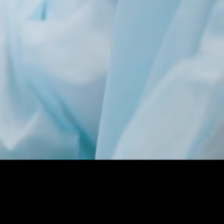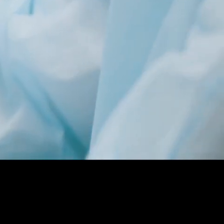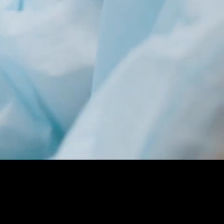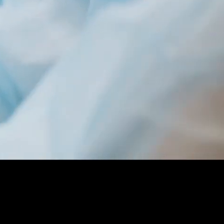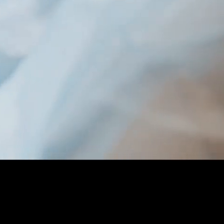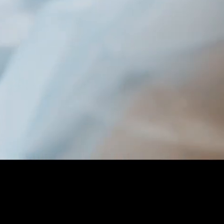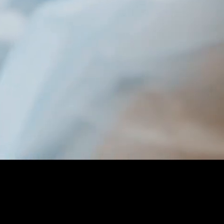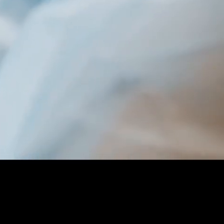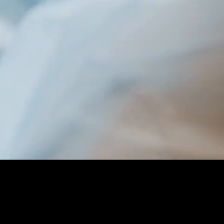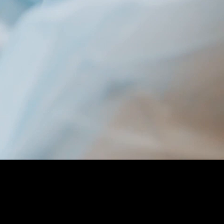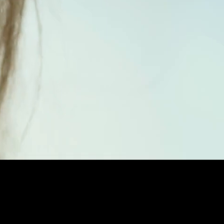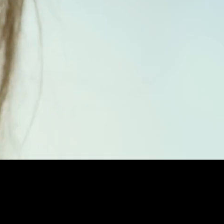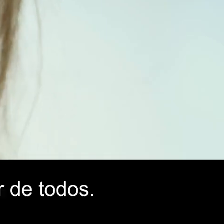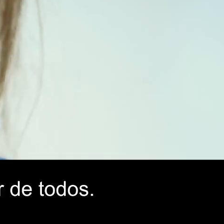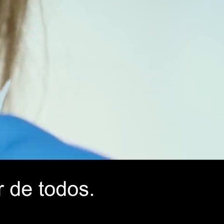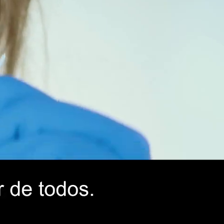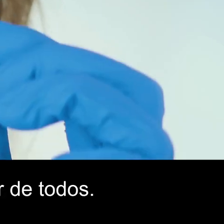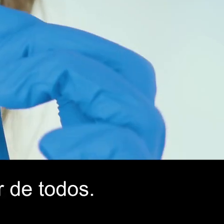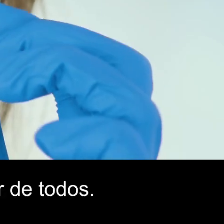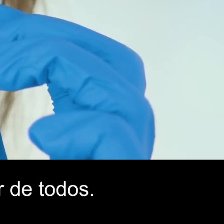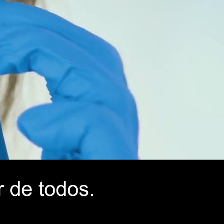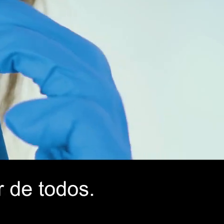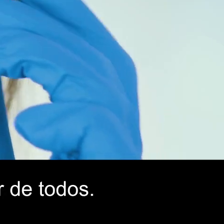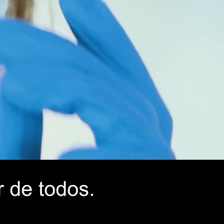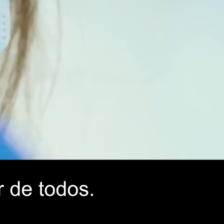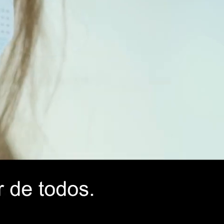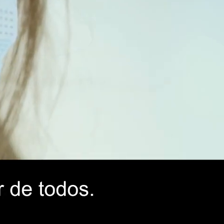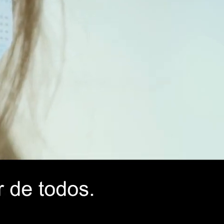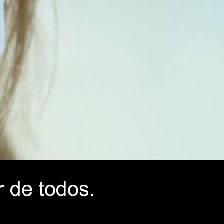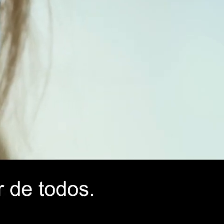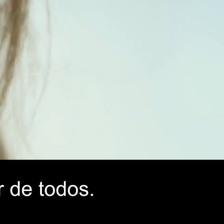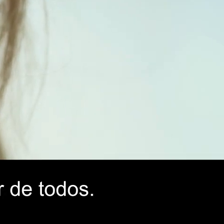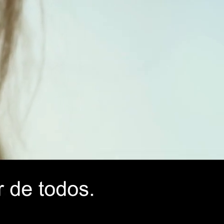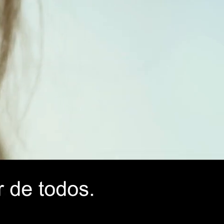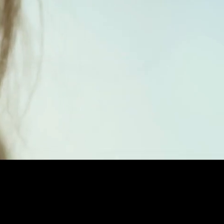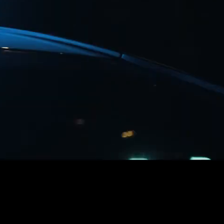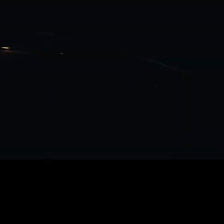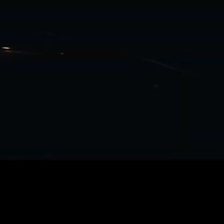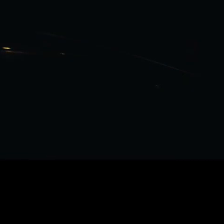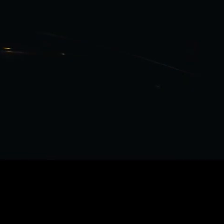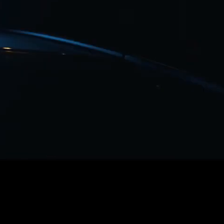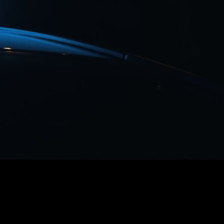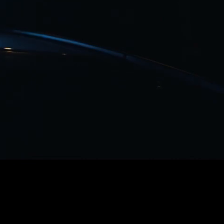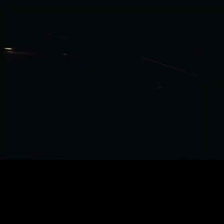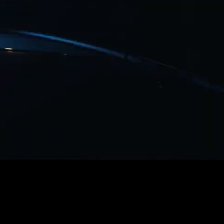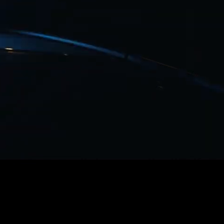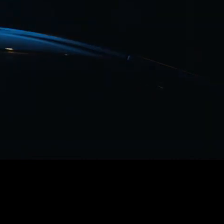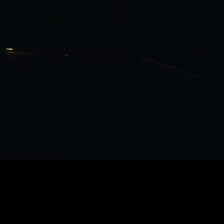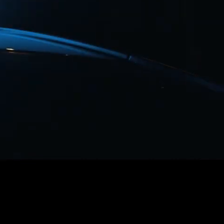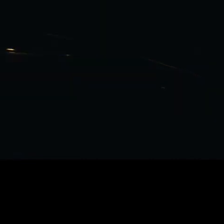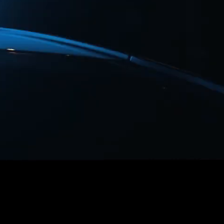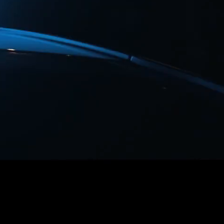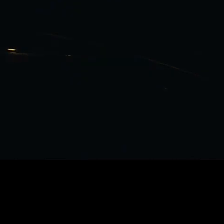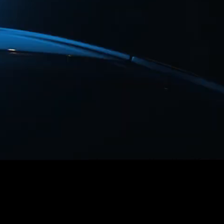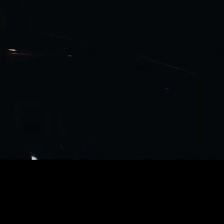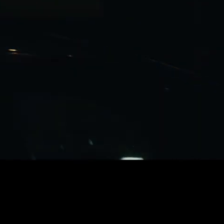Siempre es buen momento para dar las gracias. Así que, gracias a los profesionales de la sanidad por cuidar de todos. Y gracias a los cuerpos de seguridad,